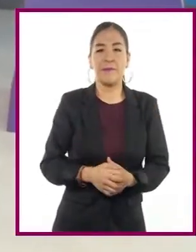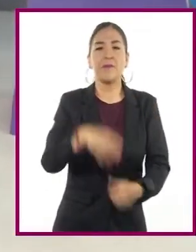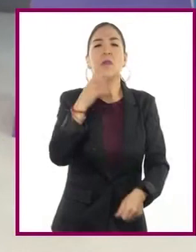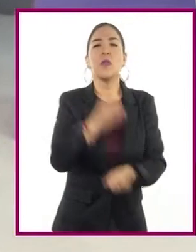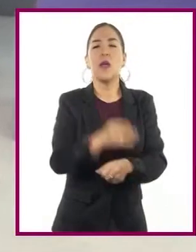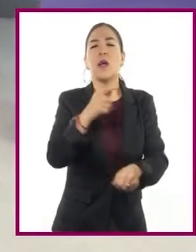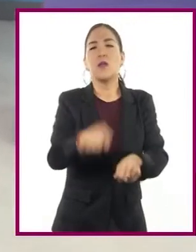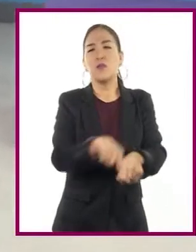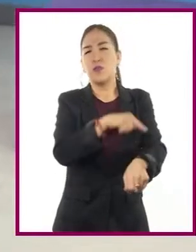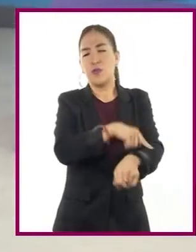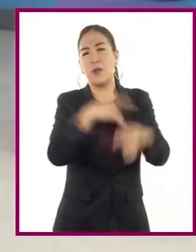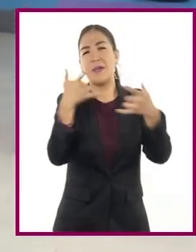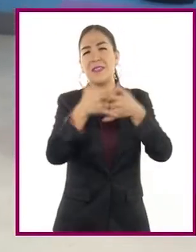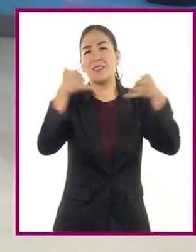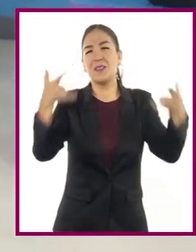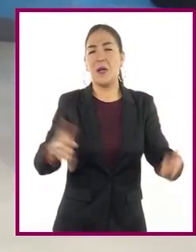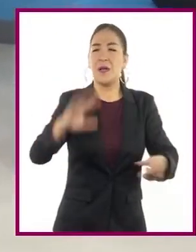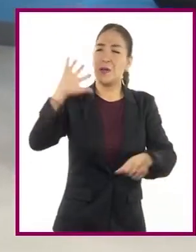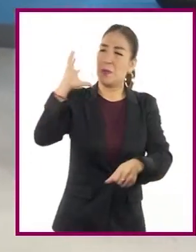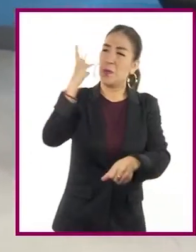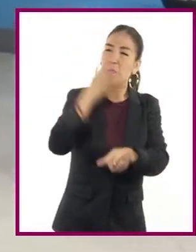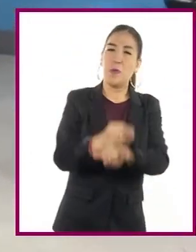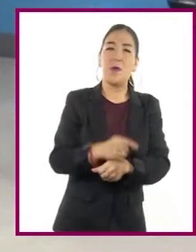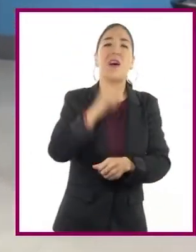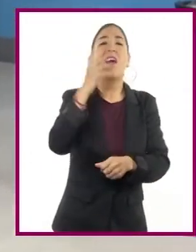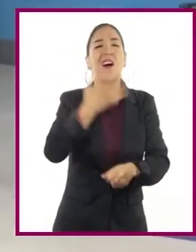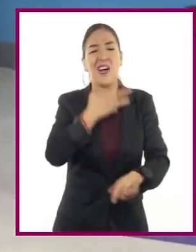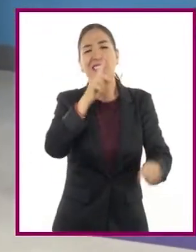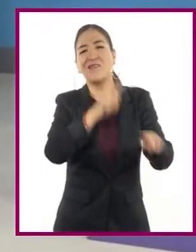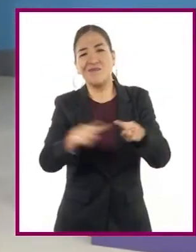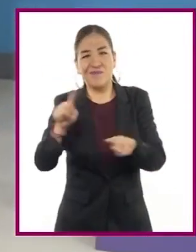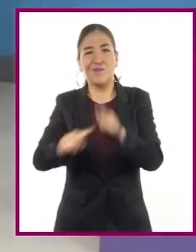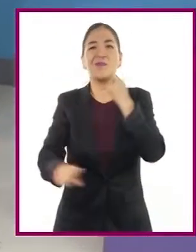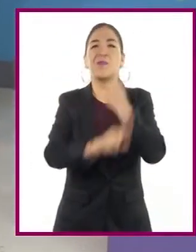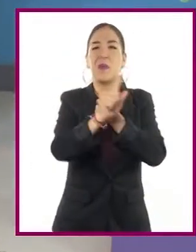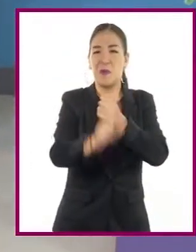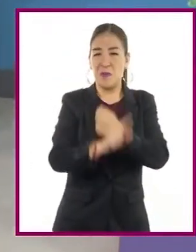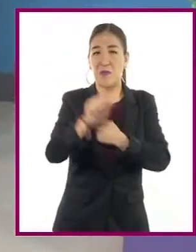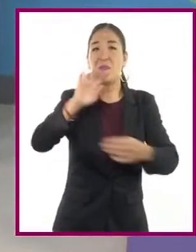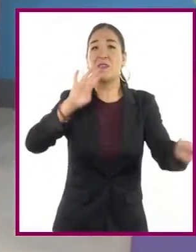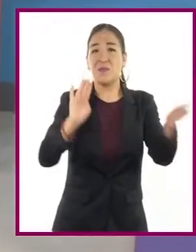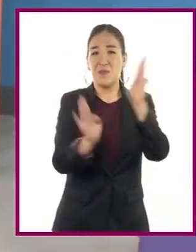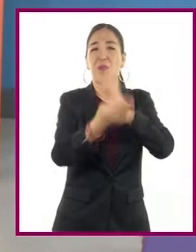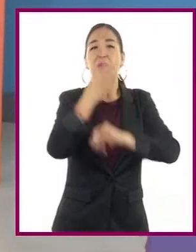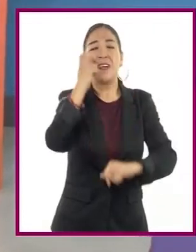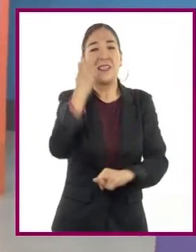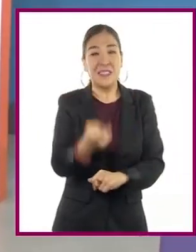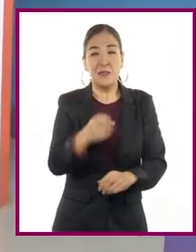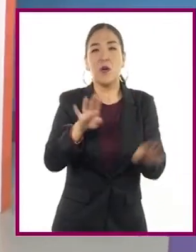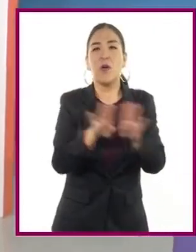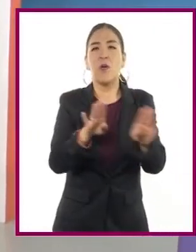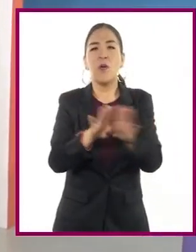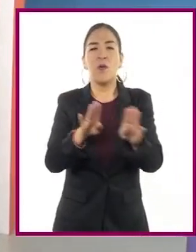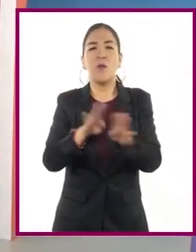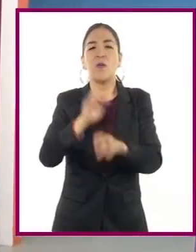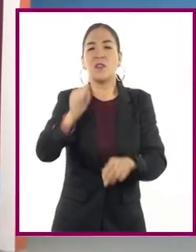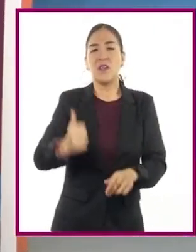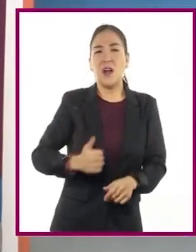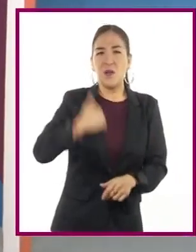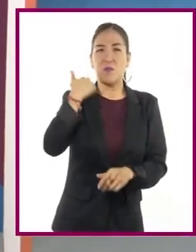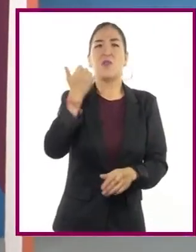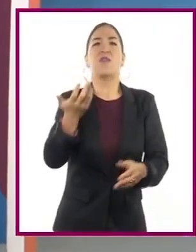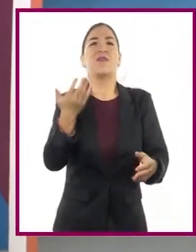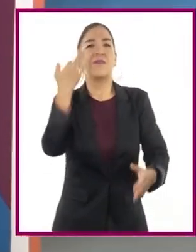historia de la humanidad, han existido diversos conflictos a nivel mundial que violentaron los derechos básicos de las